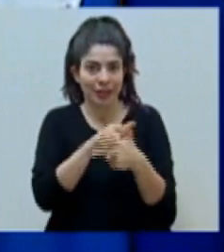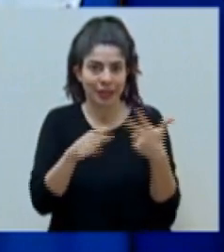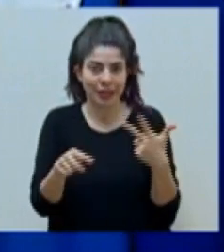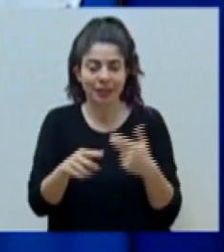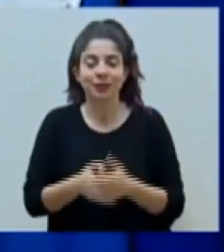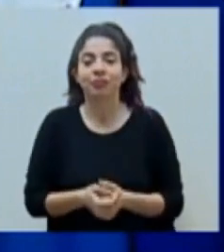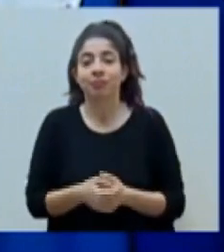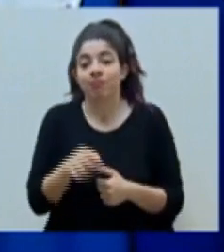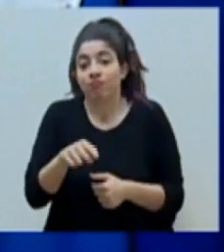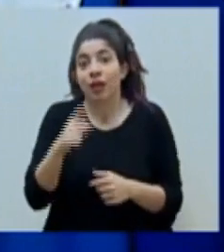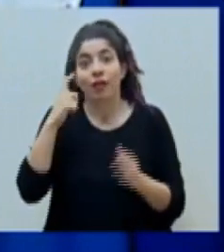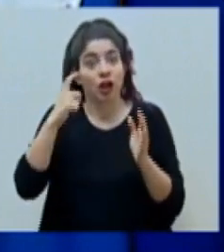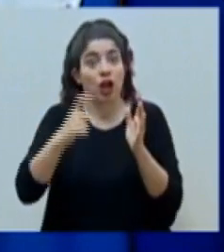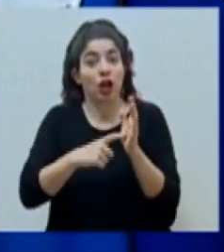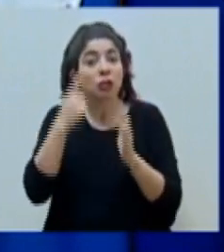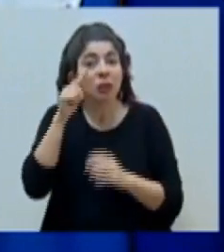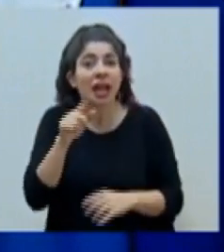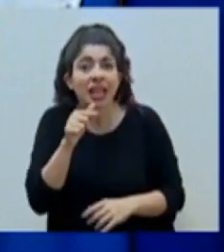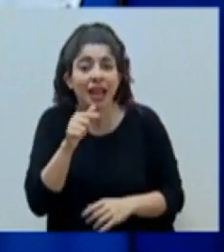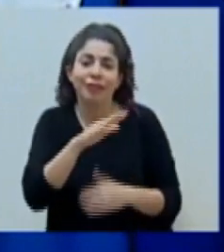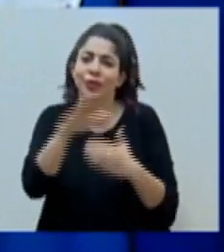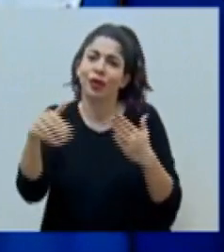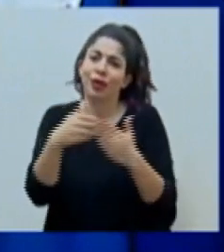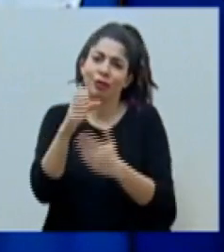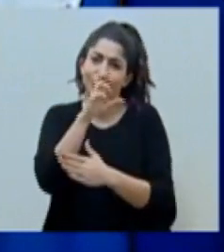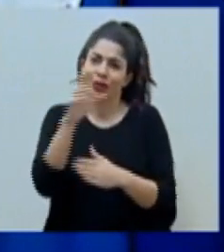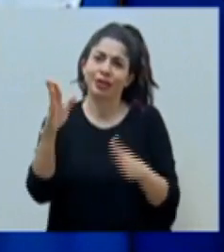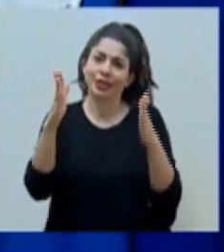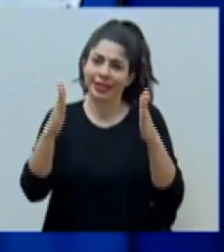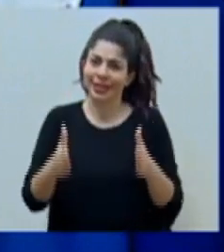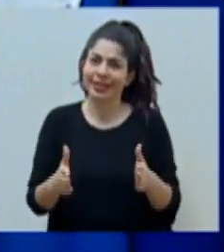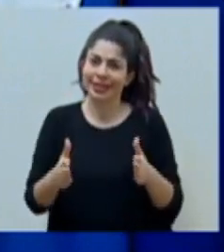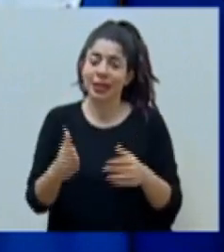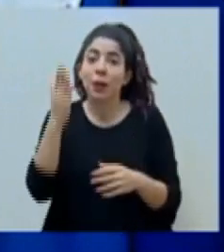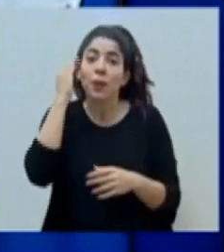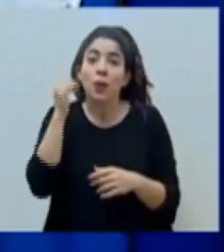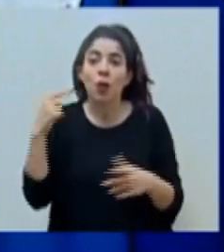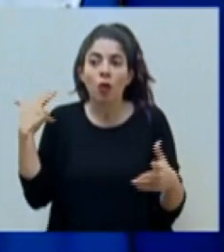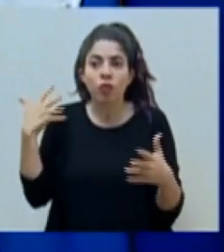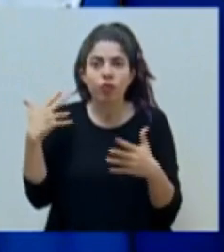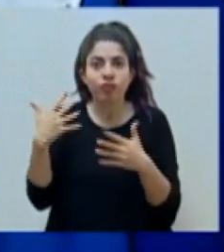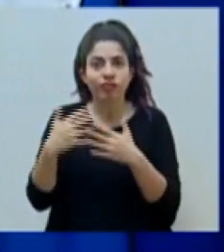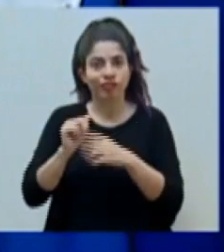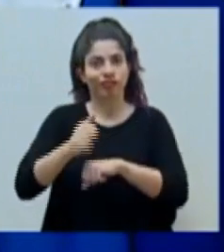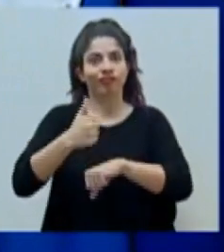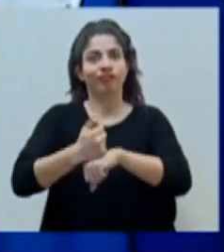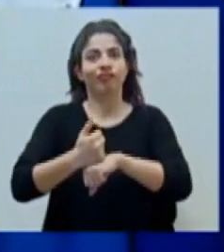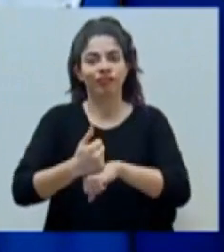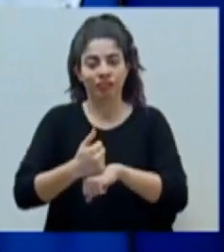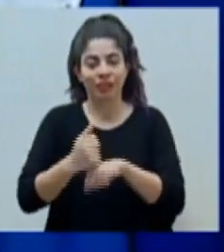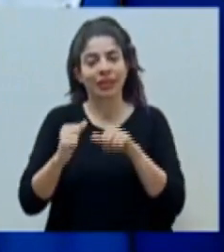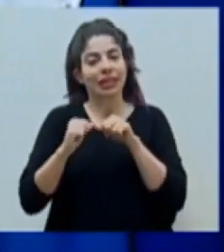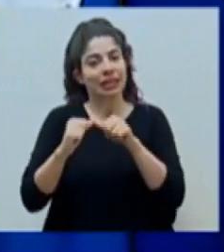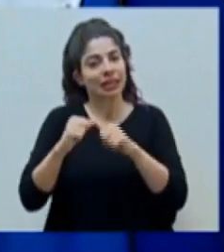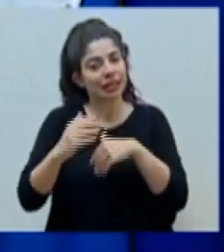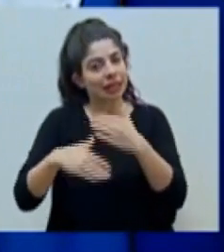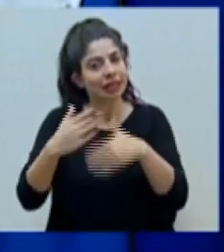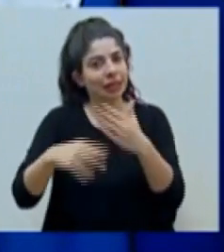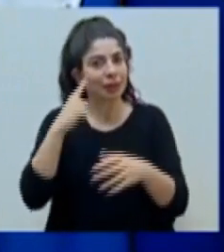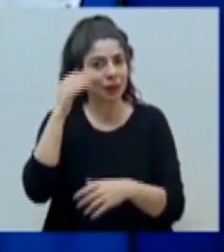Eso es un reconocimiento a todas y todos los costarricenses por lo que hemos construido y lo que seguimos